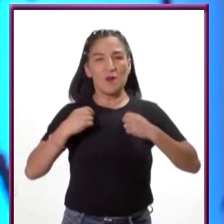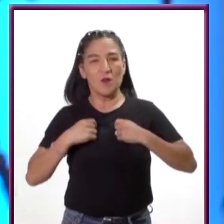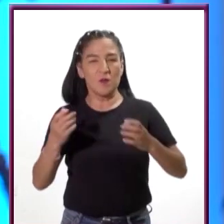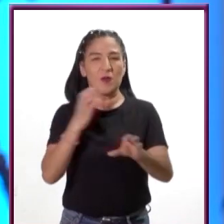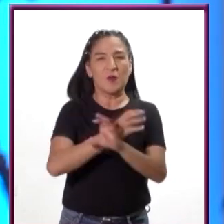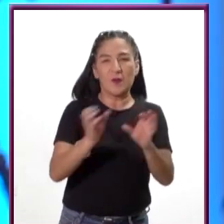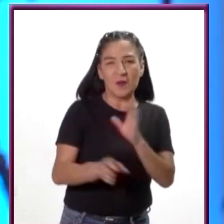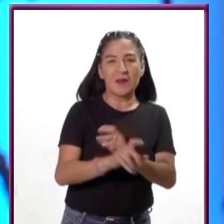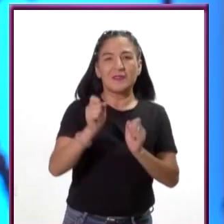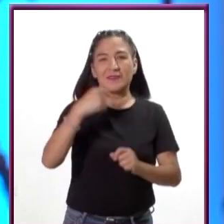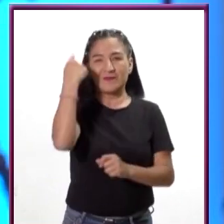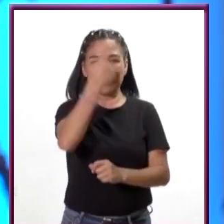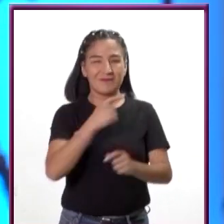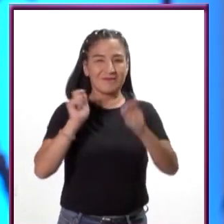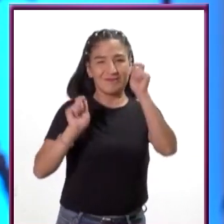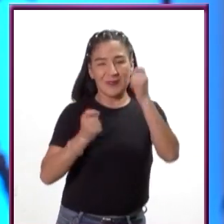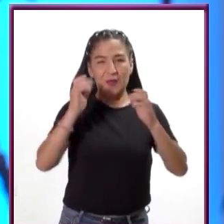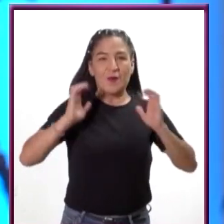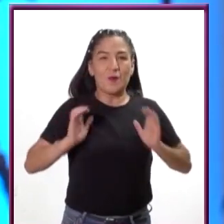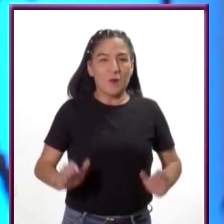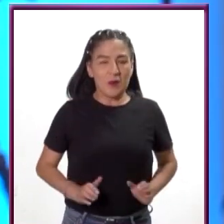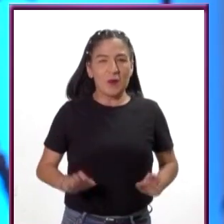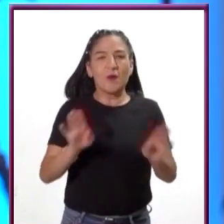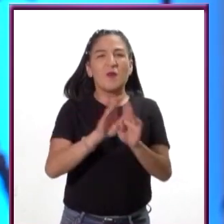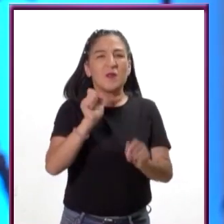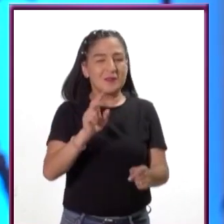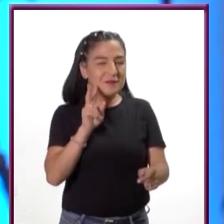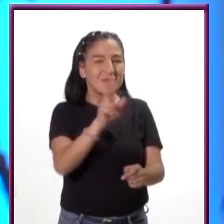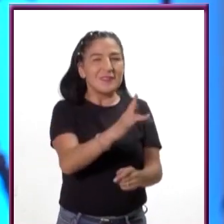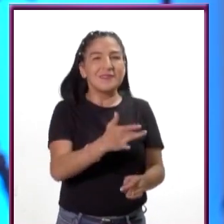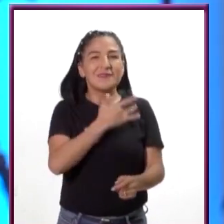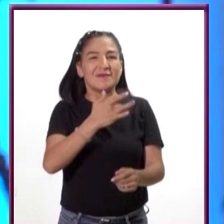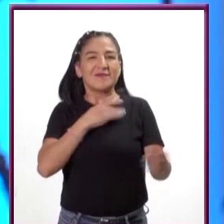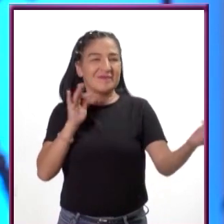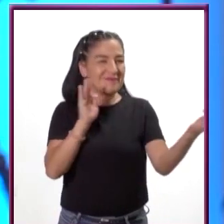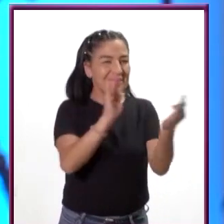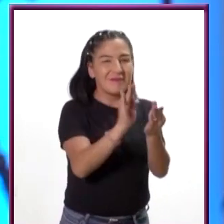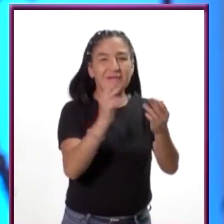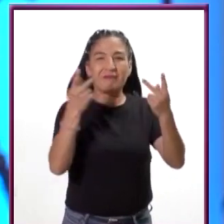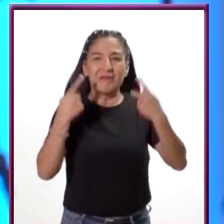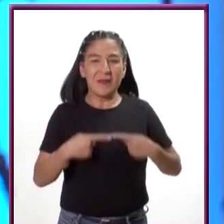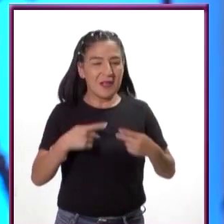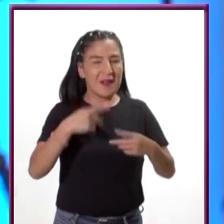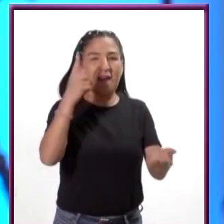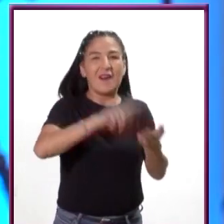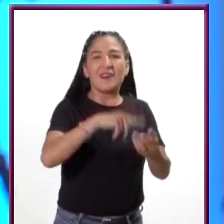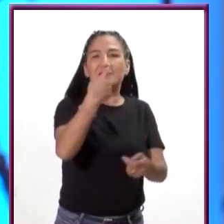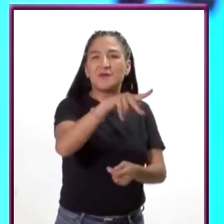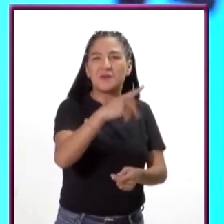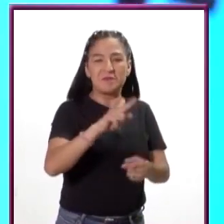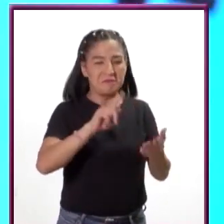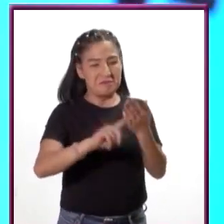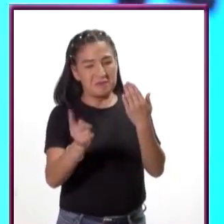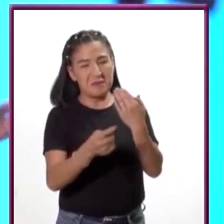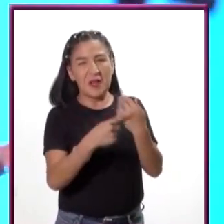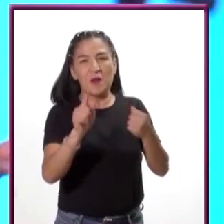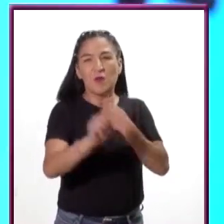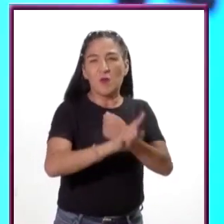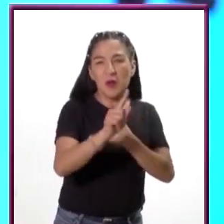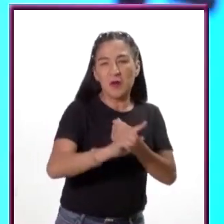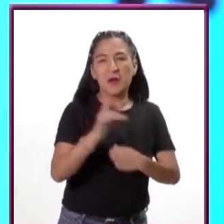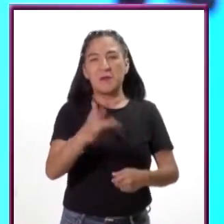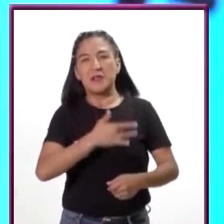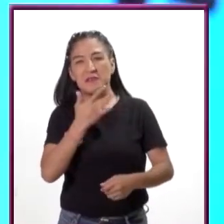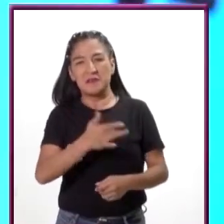rasgos faciales y corporales nos acercan a las personas, sus circunstancias y sus emociones. A